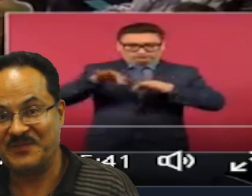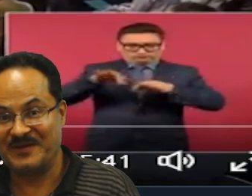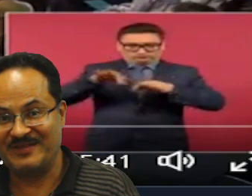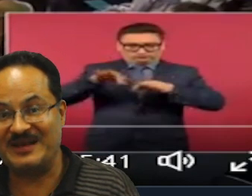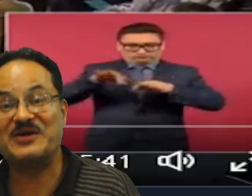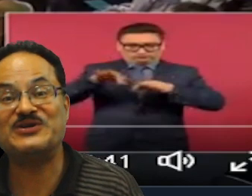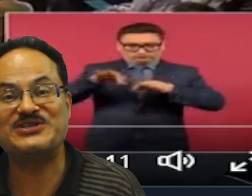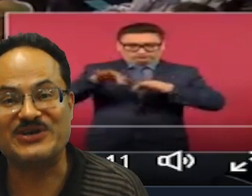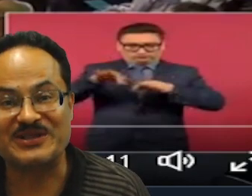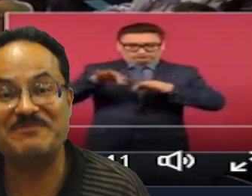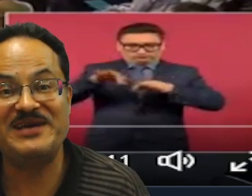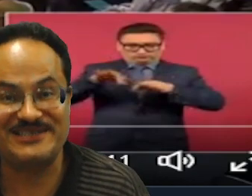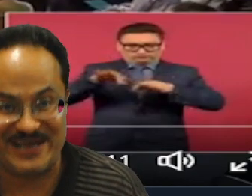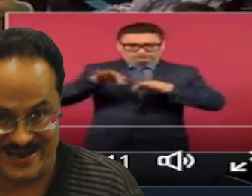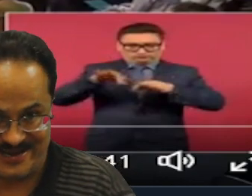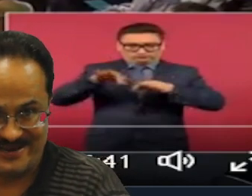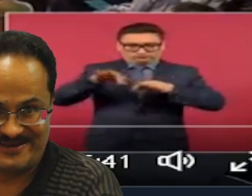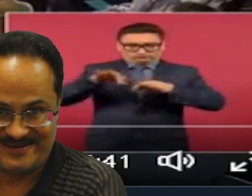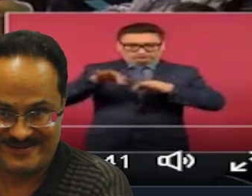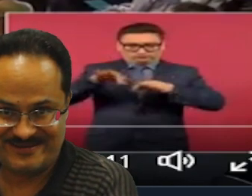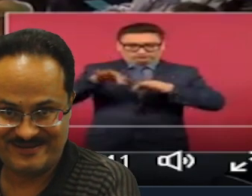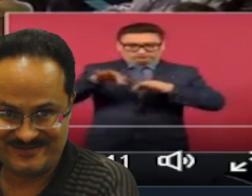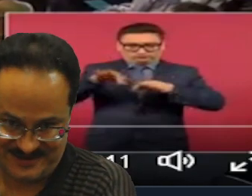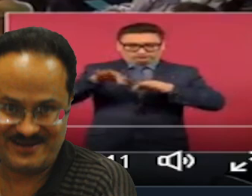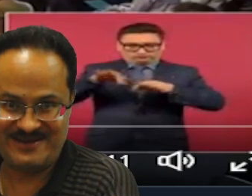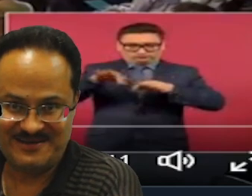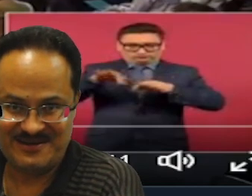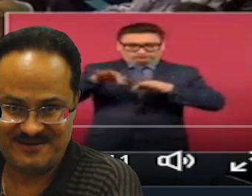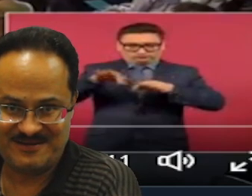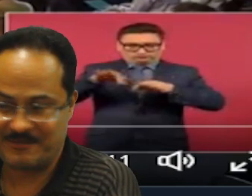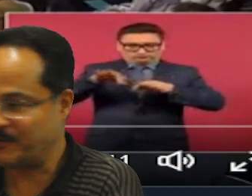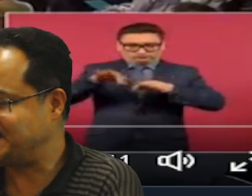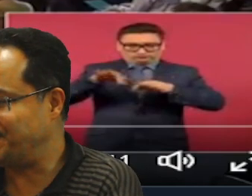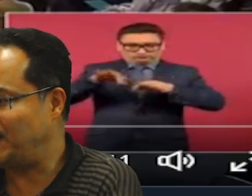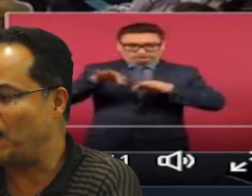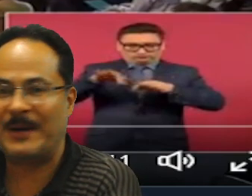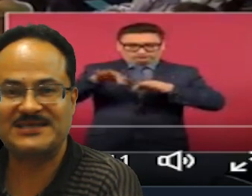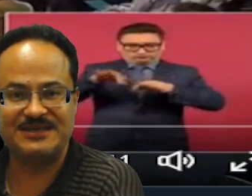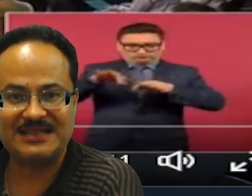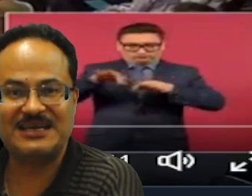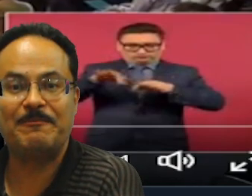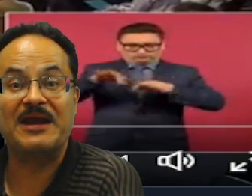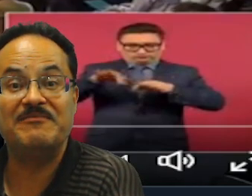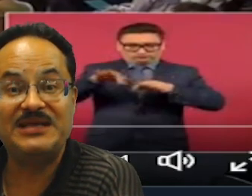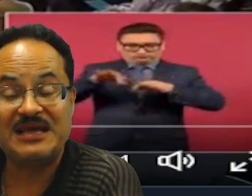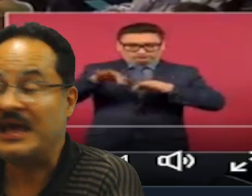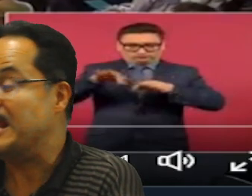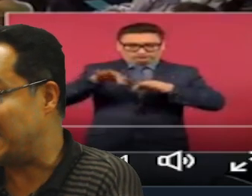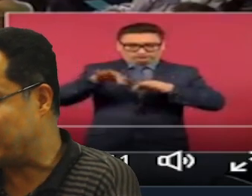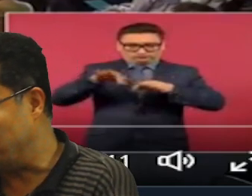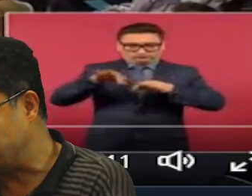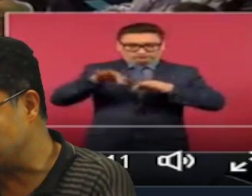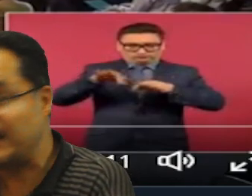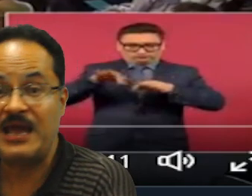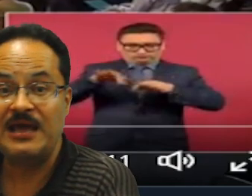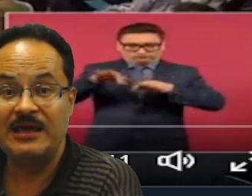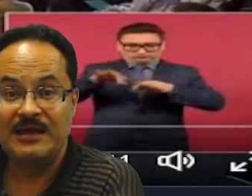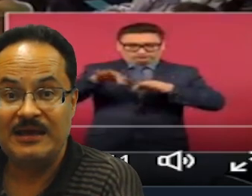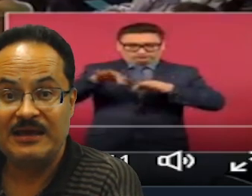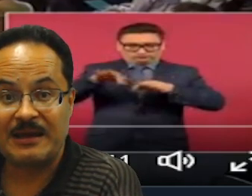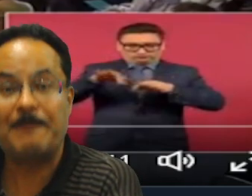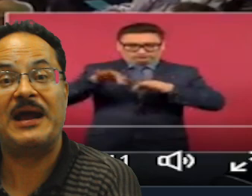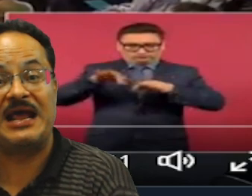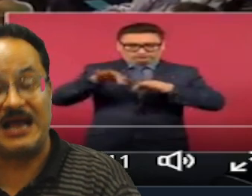de negocio de Disney aprovechando la opacidad que permite la cuatro t